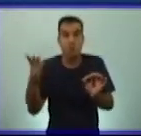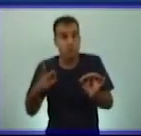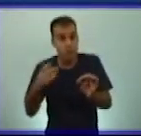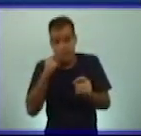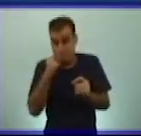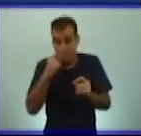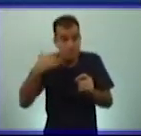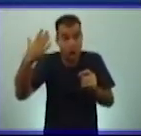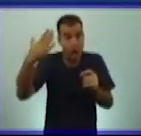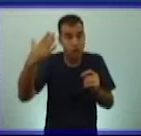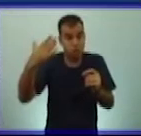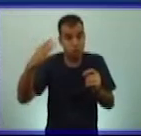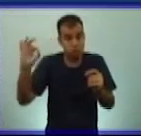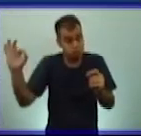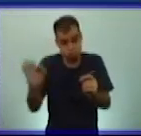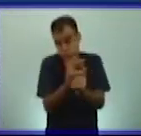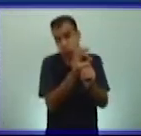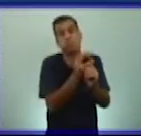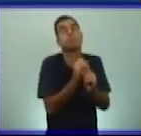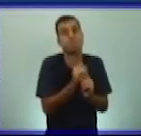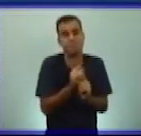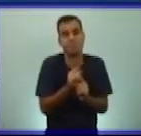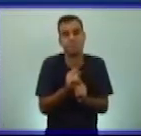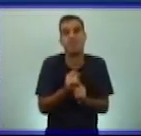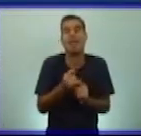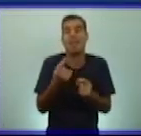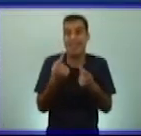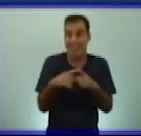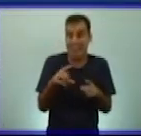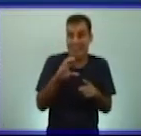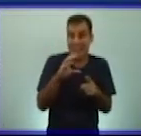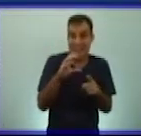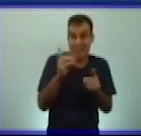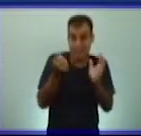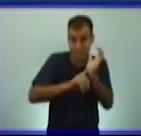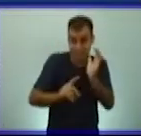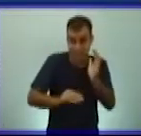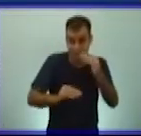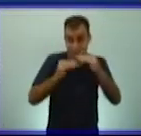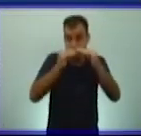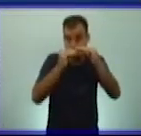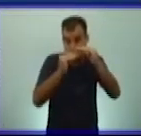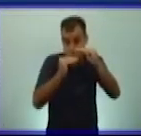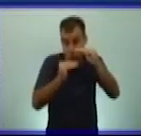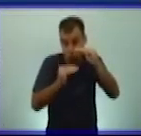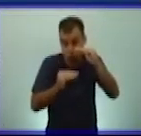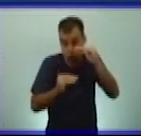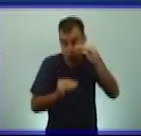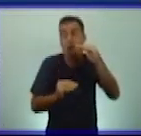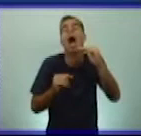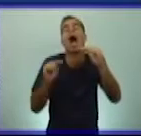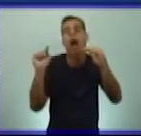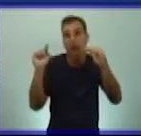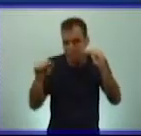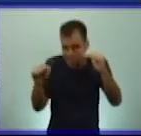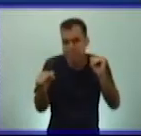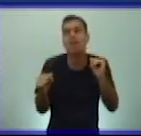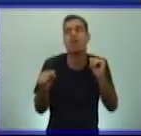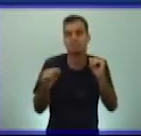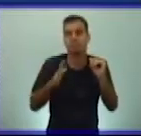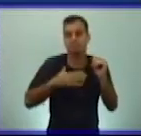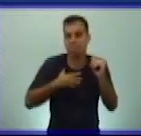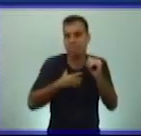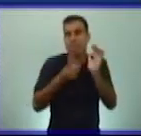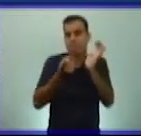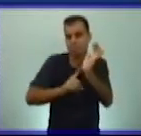mismo. En la medida que la carga disminuye, comienza a existir corriente eléctrica. Y les comento y